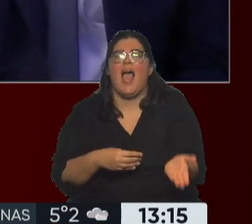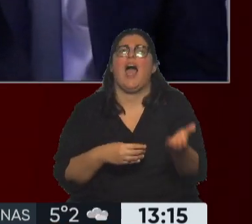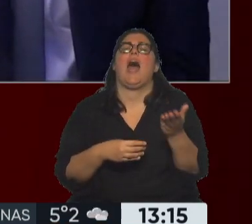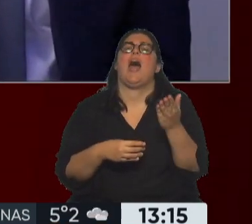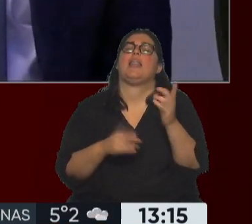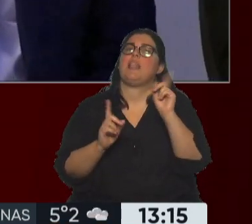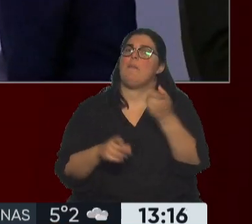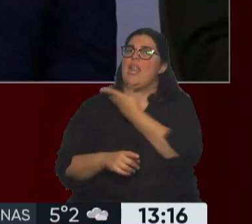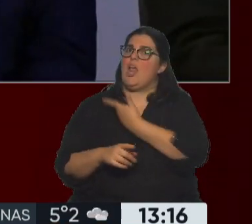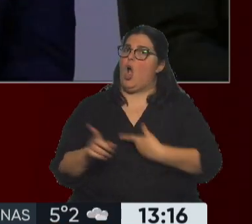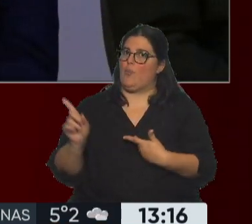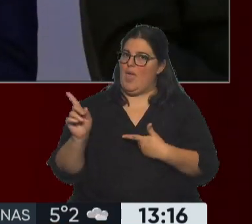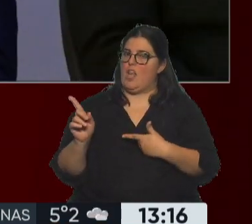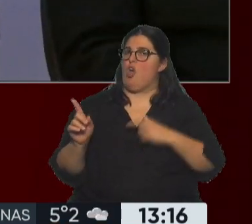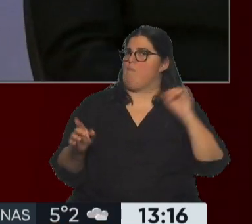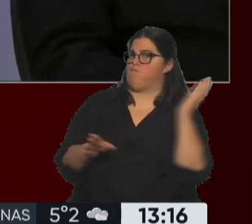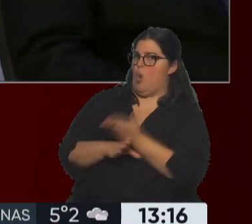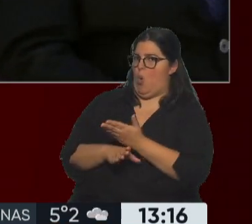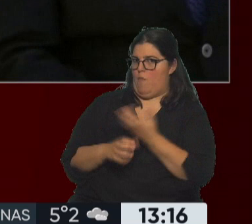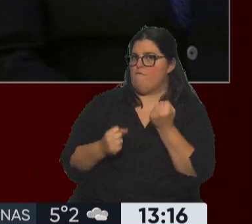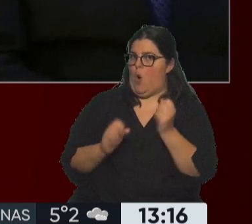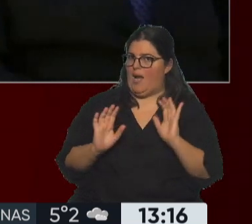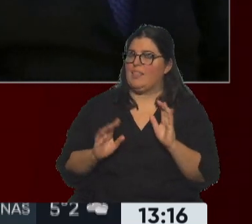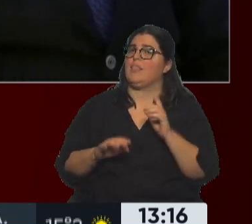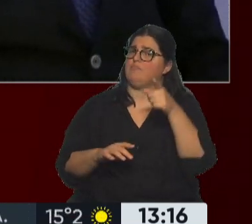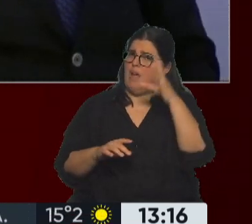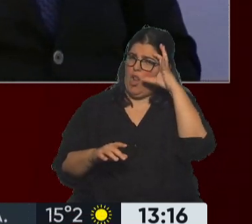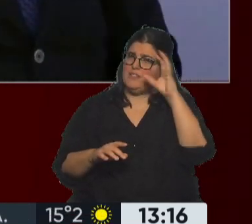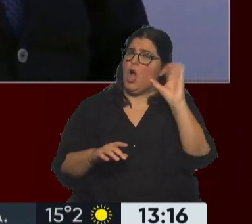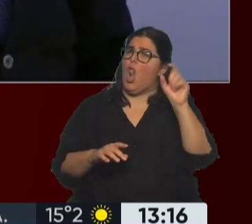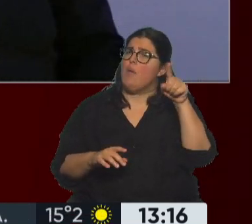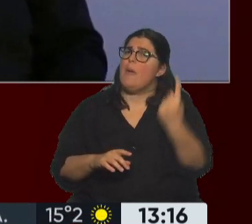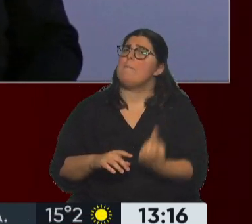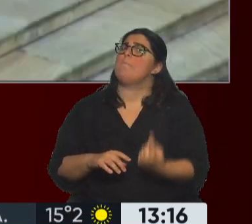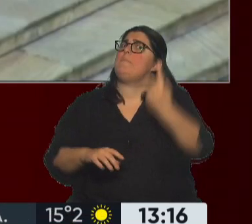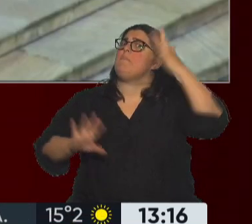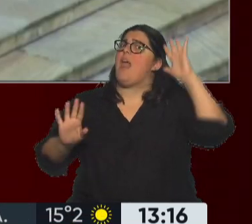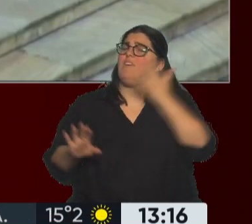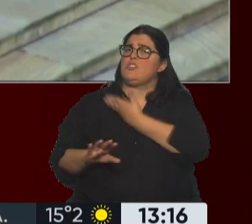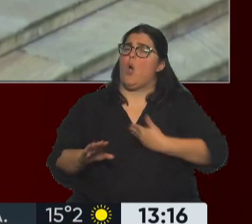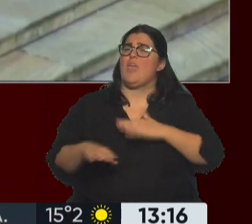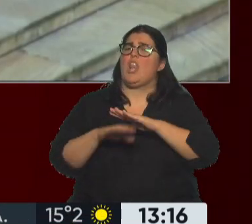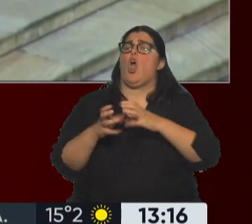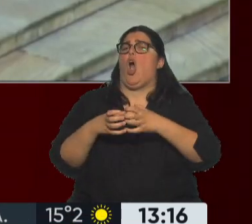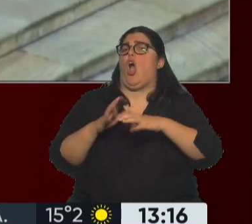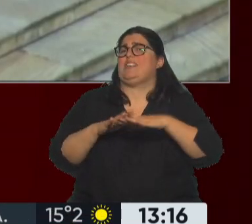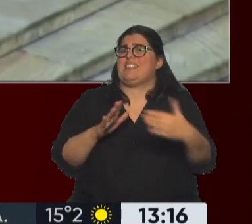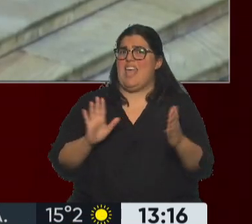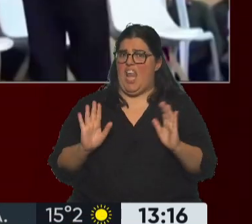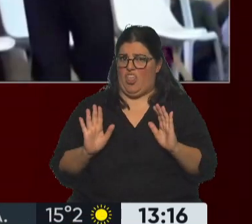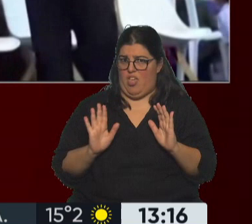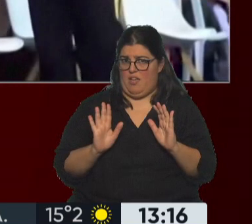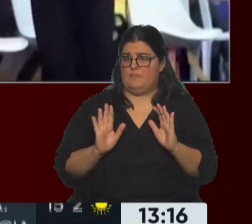un gobierno que, recordemos, es el primer gobierno de izquierda de Colombia que ha hecho también de esta suerte de